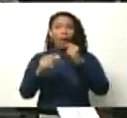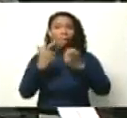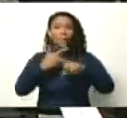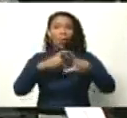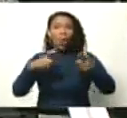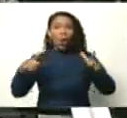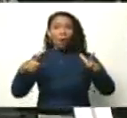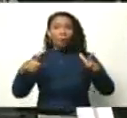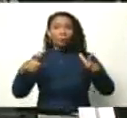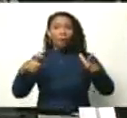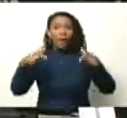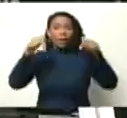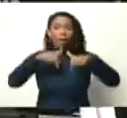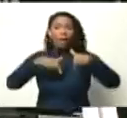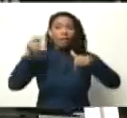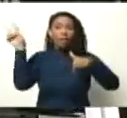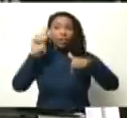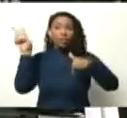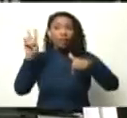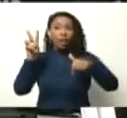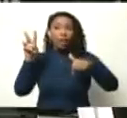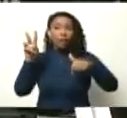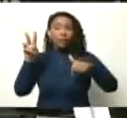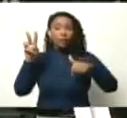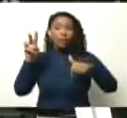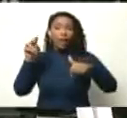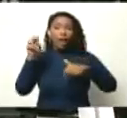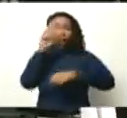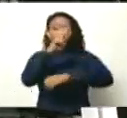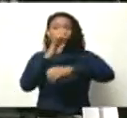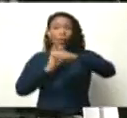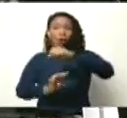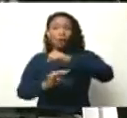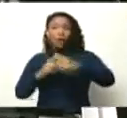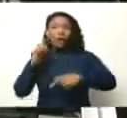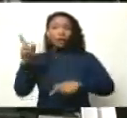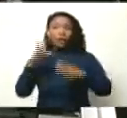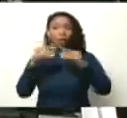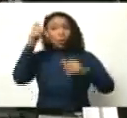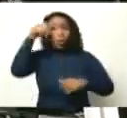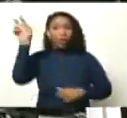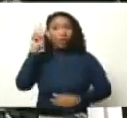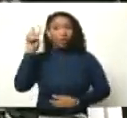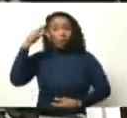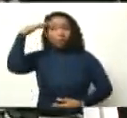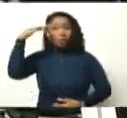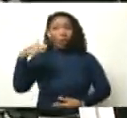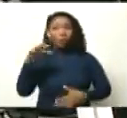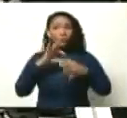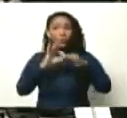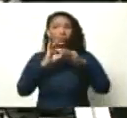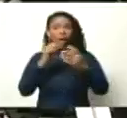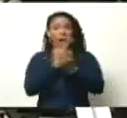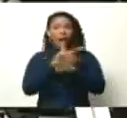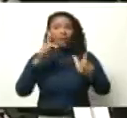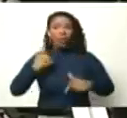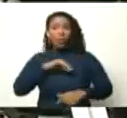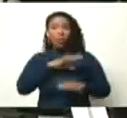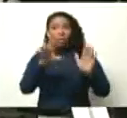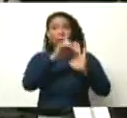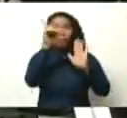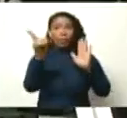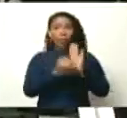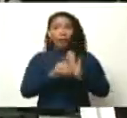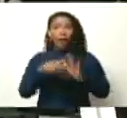creciendo. Y desde Venezuela, desde la UNED, todo el pueblo de Venezuela unido exige la liberación de nuestro